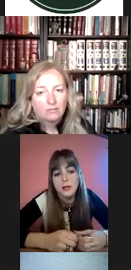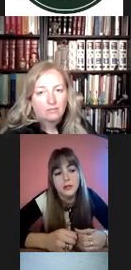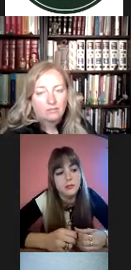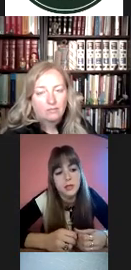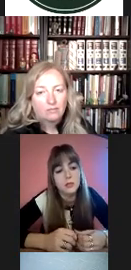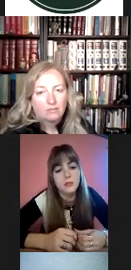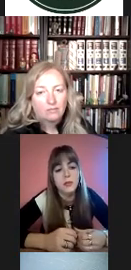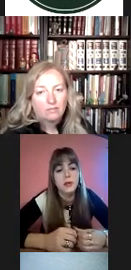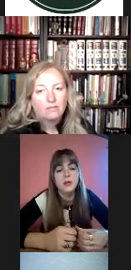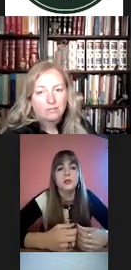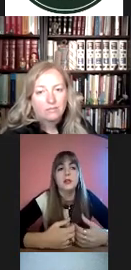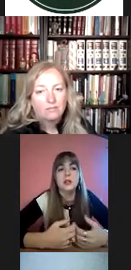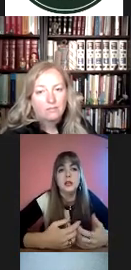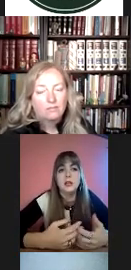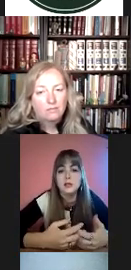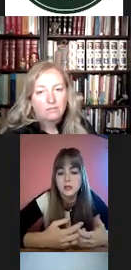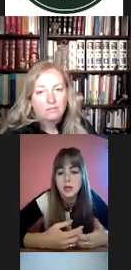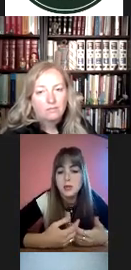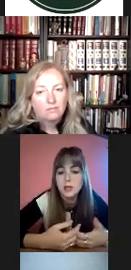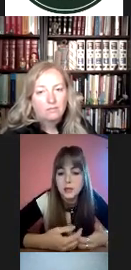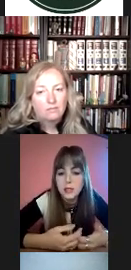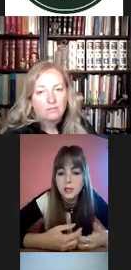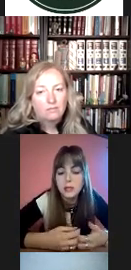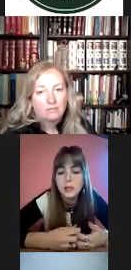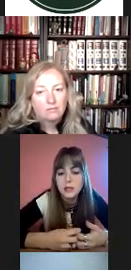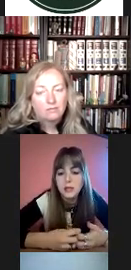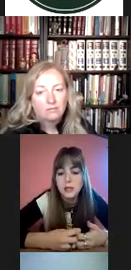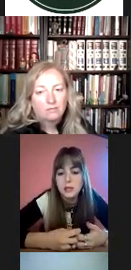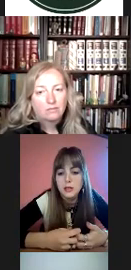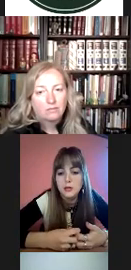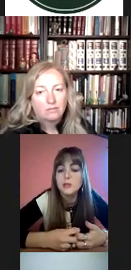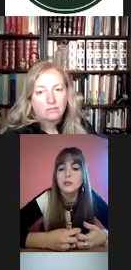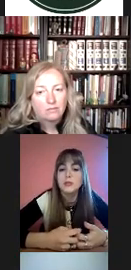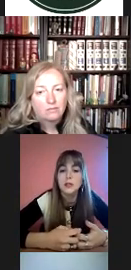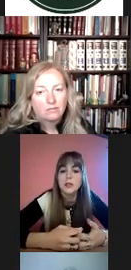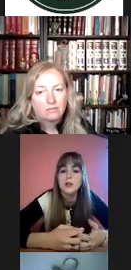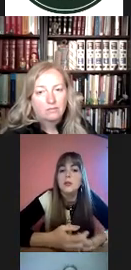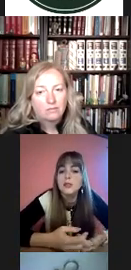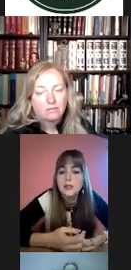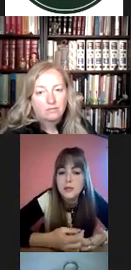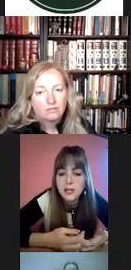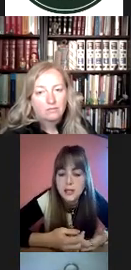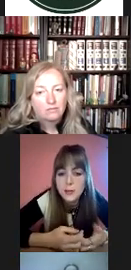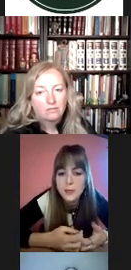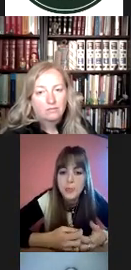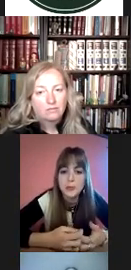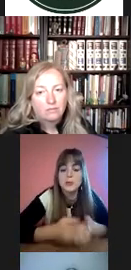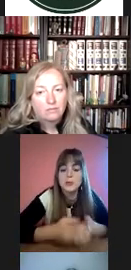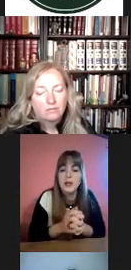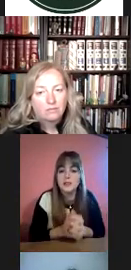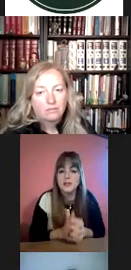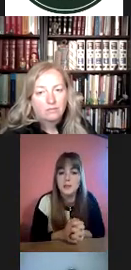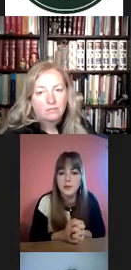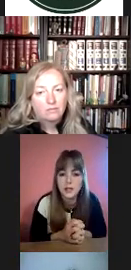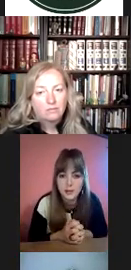mejor para eso mismo, mostrar que la sociedad lo está pidiendo y que no es un... Como decía María, ¿no? No somos